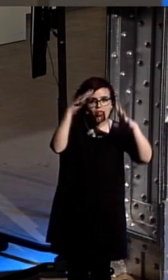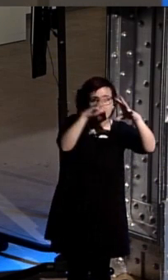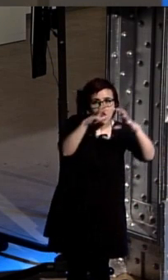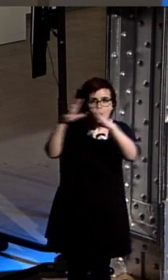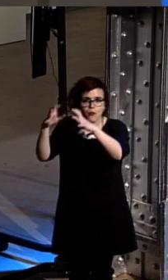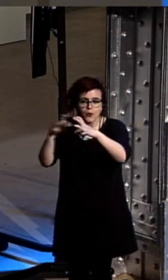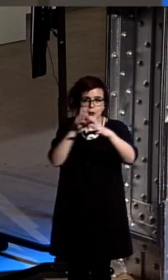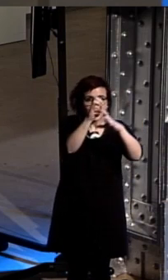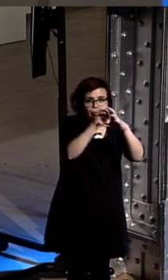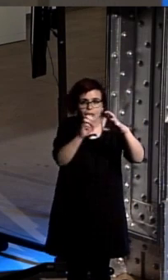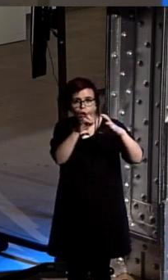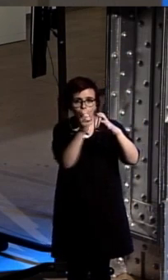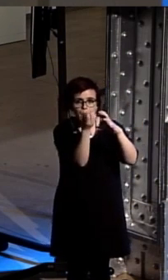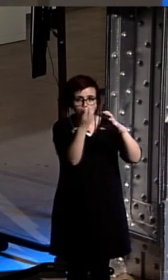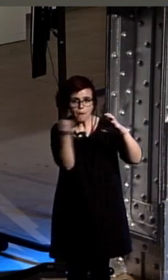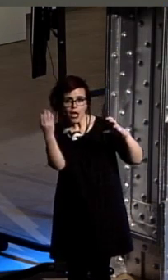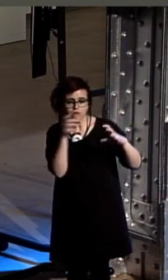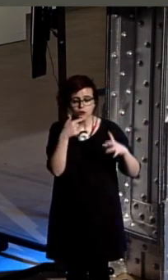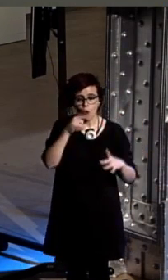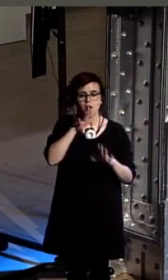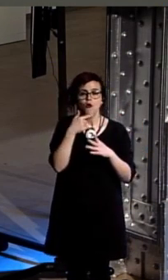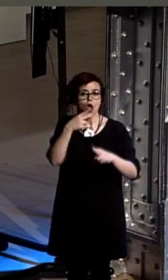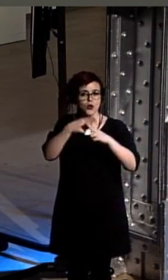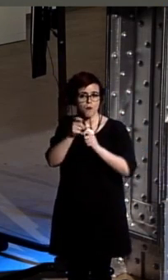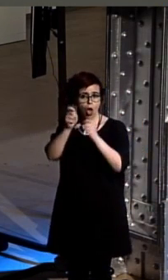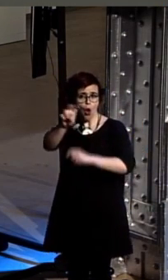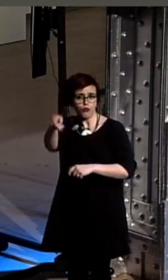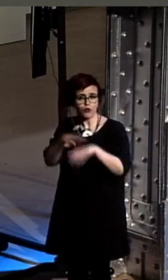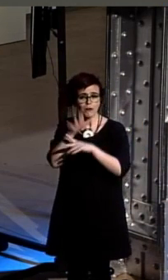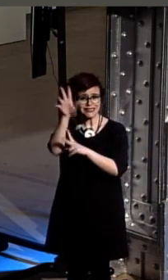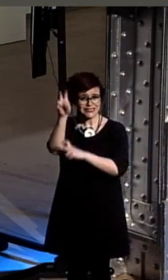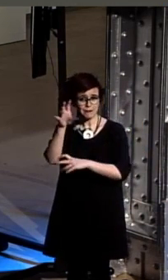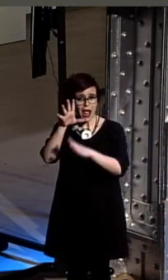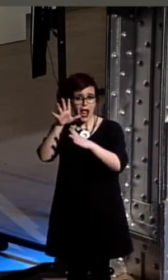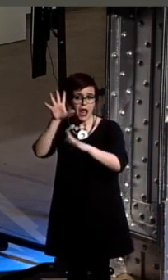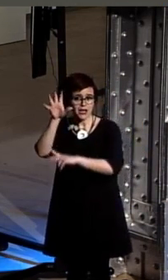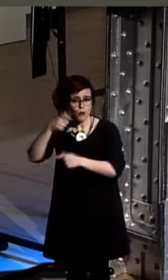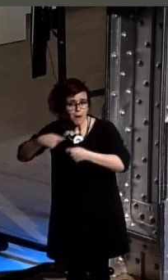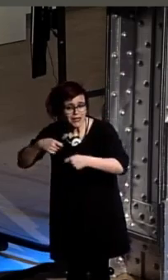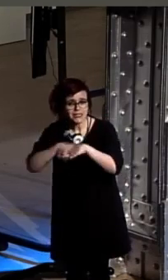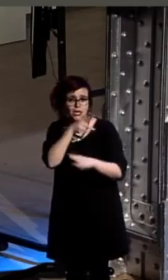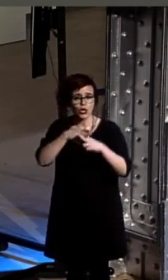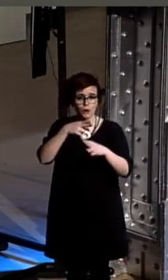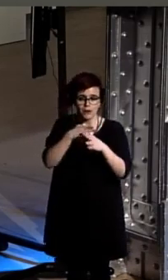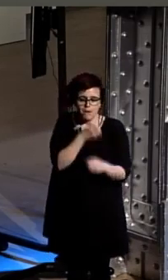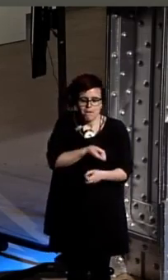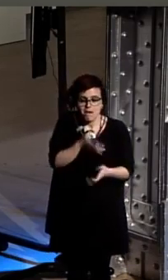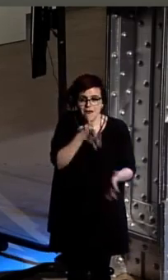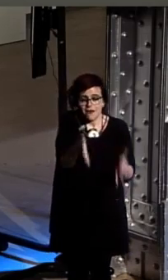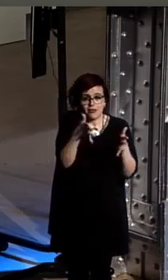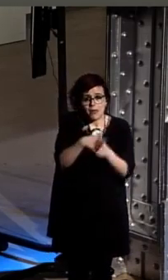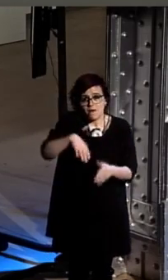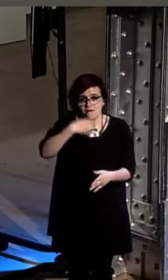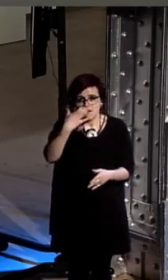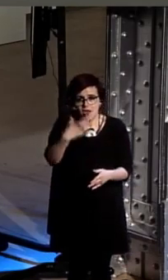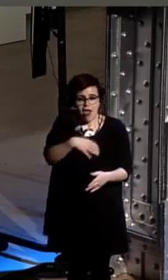voy a nombrar a otra persona, que era una persona del neuromarketing, que también escribió un artículo de opinión que se llamaba Me encanta mi iPhone,